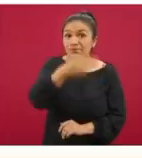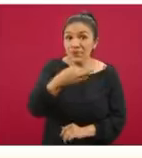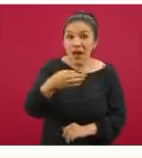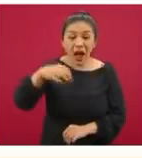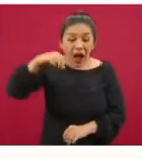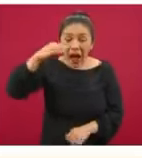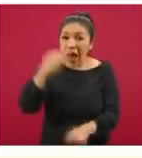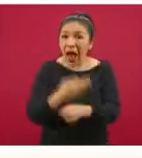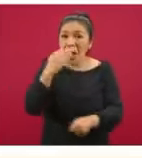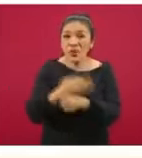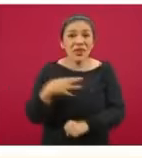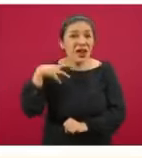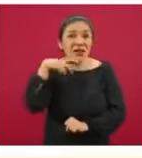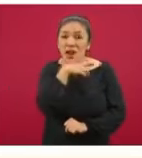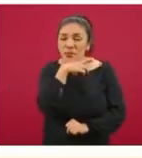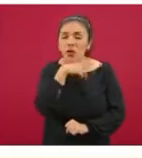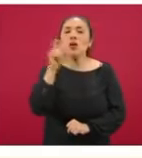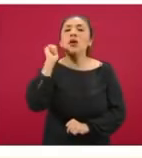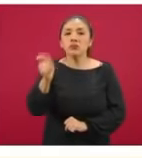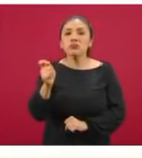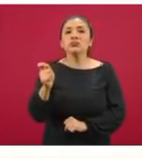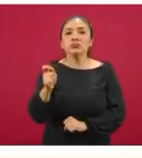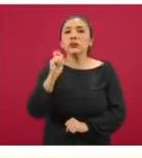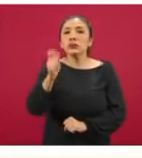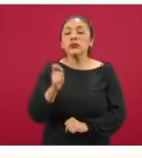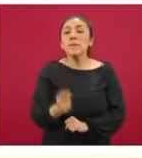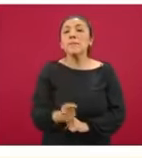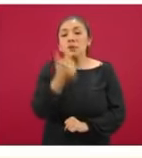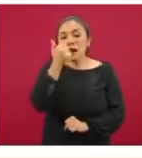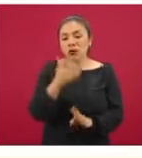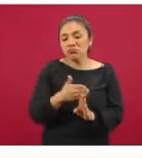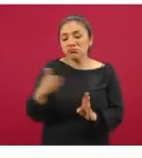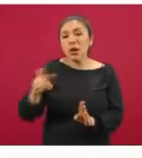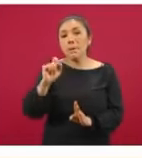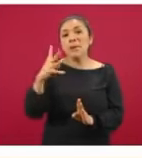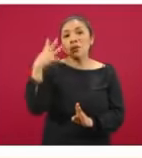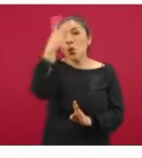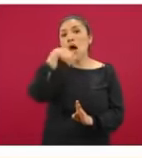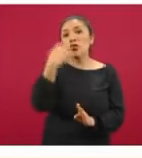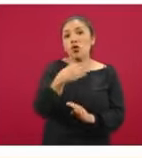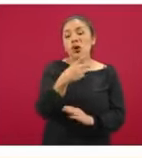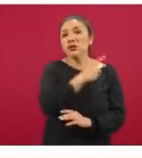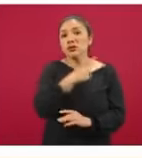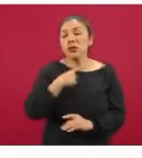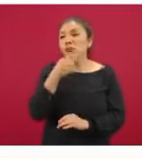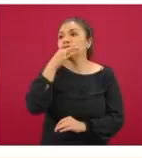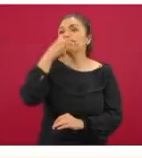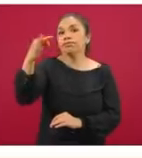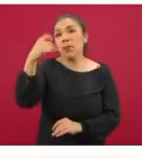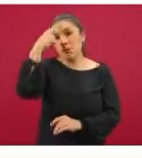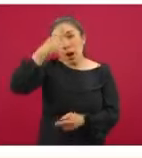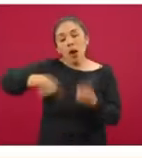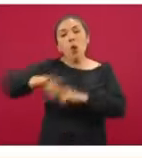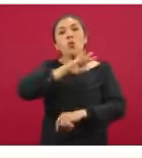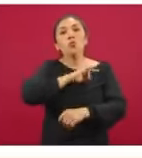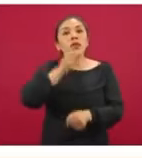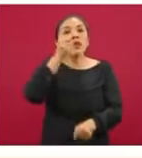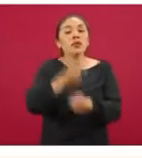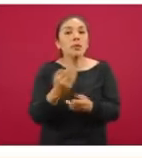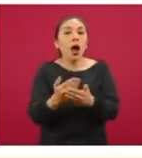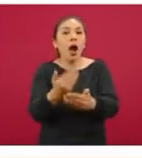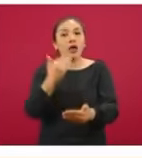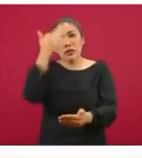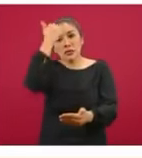manera inmediata, se refiere a que debe de ser en las primeras 24 horas para poder tener toda la oportunidad